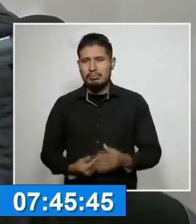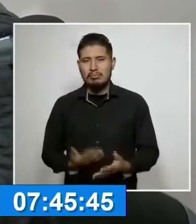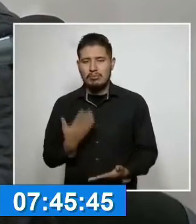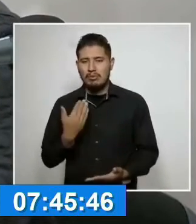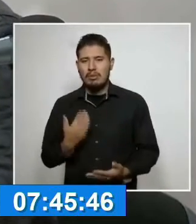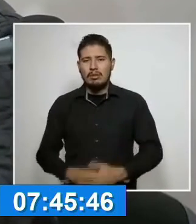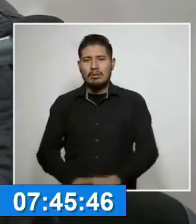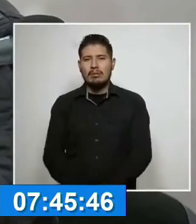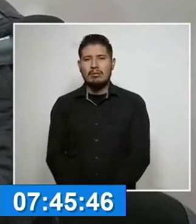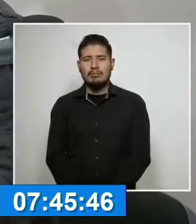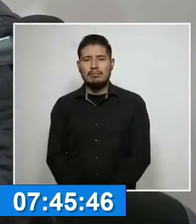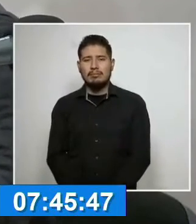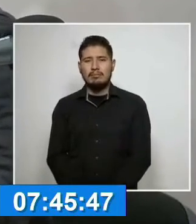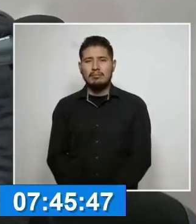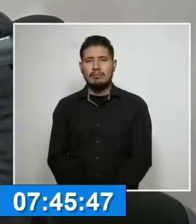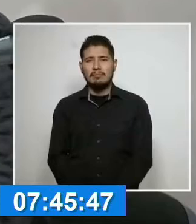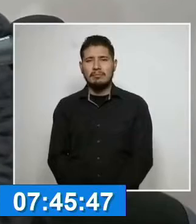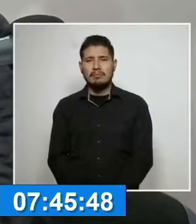se